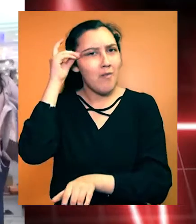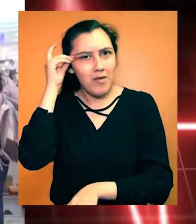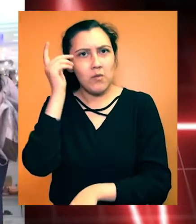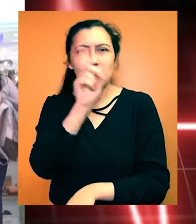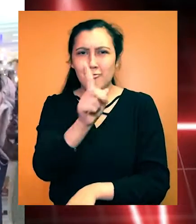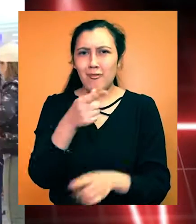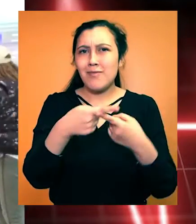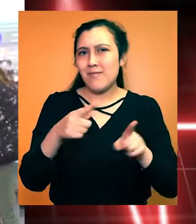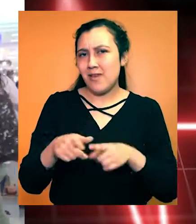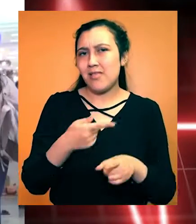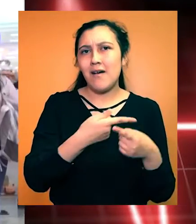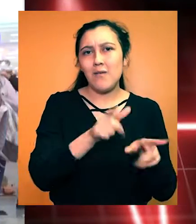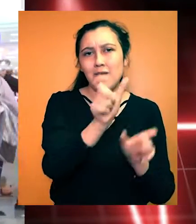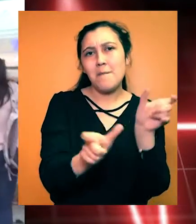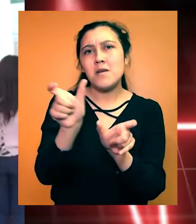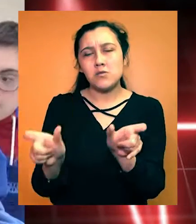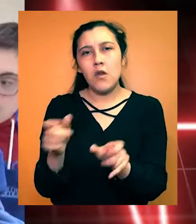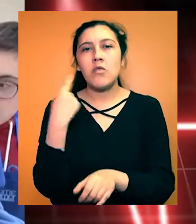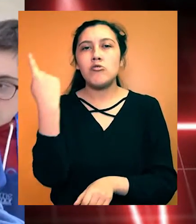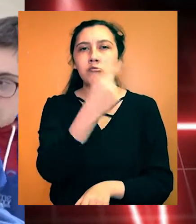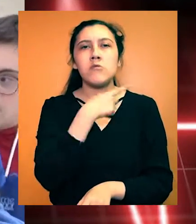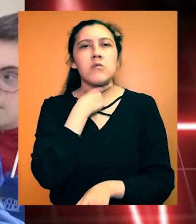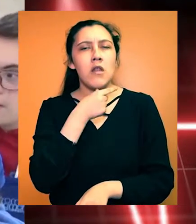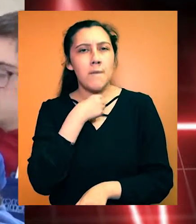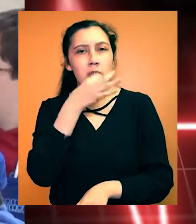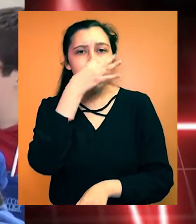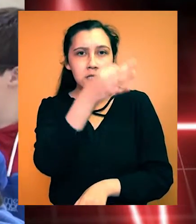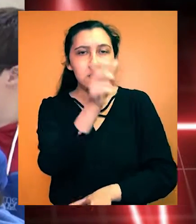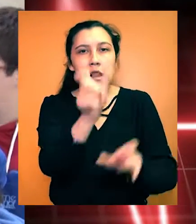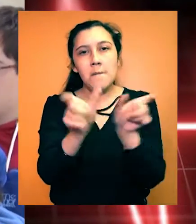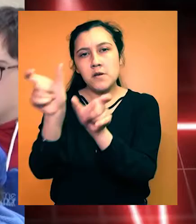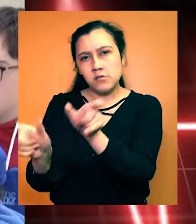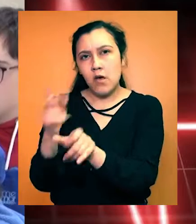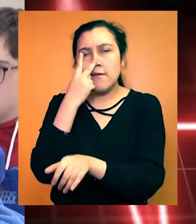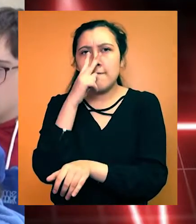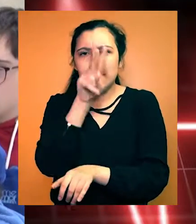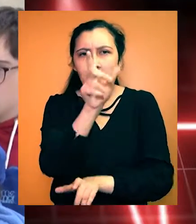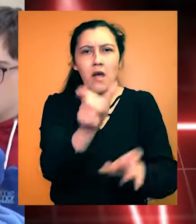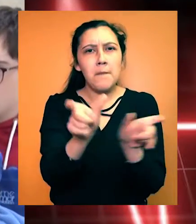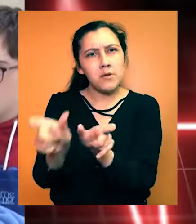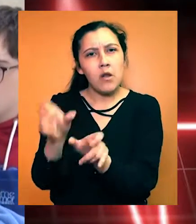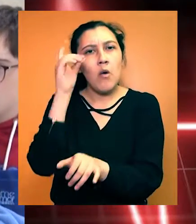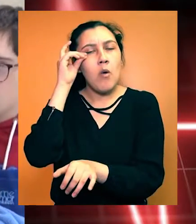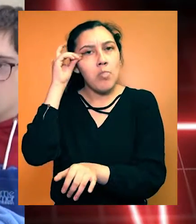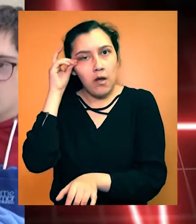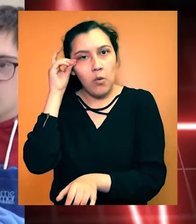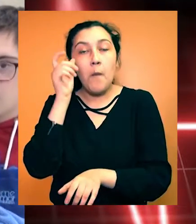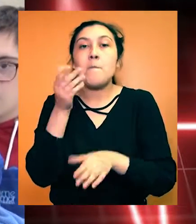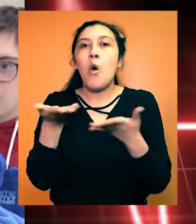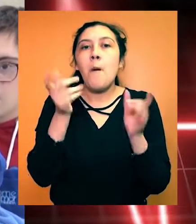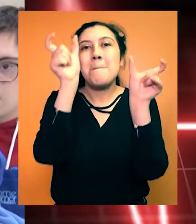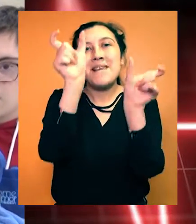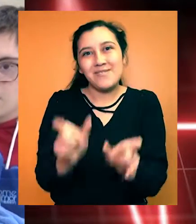demás. Sí, mira, nosotros queremos hacer un llamado a la sociedad a que ellos puedan ver a las personas como síndrome de Down como eso, como